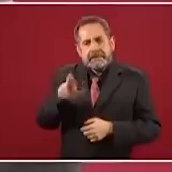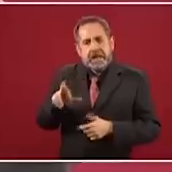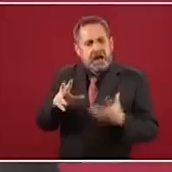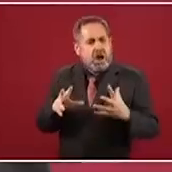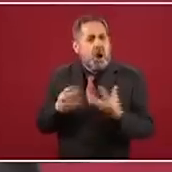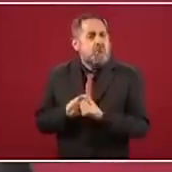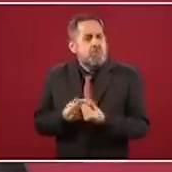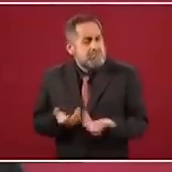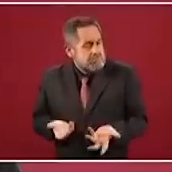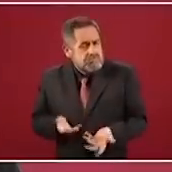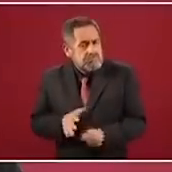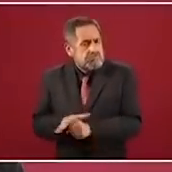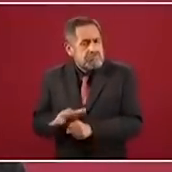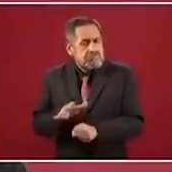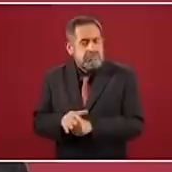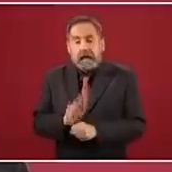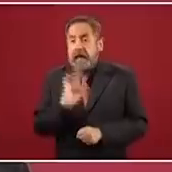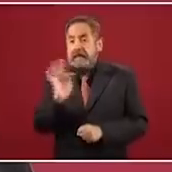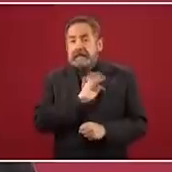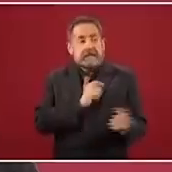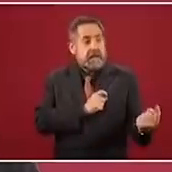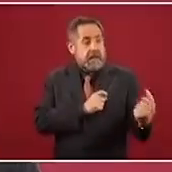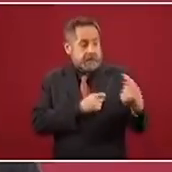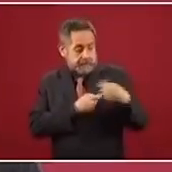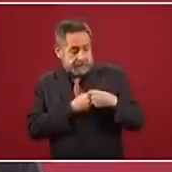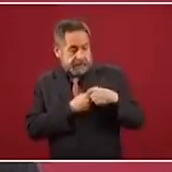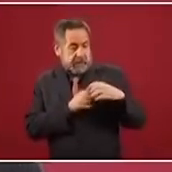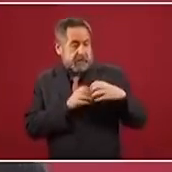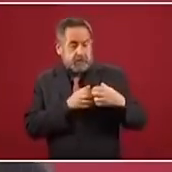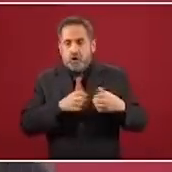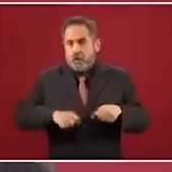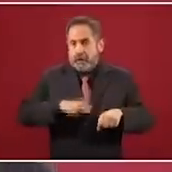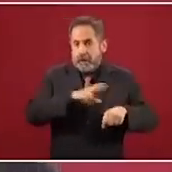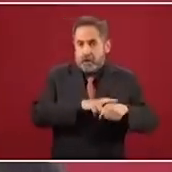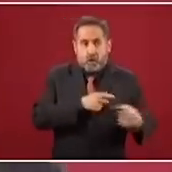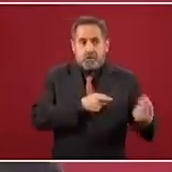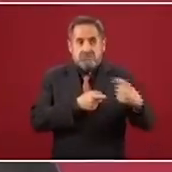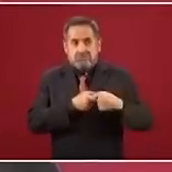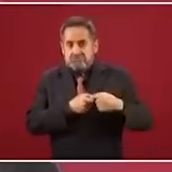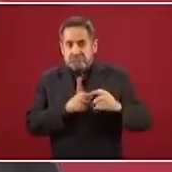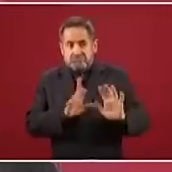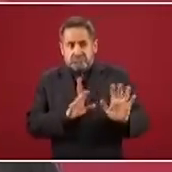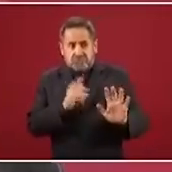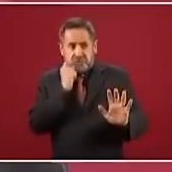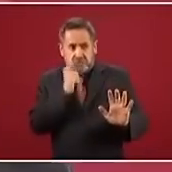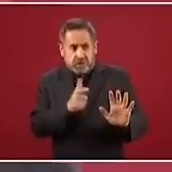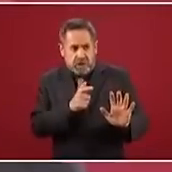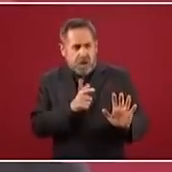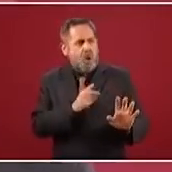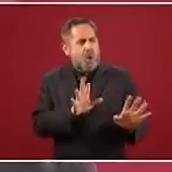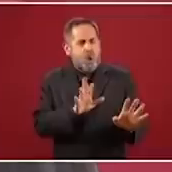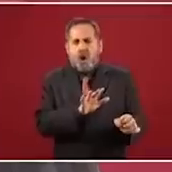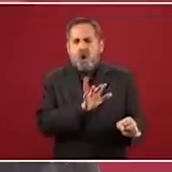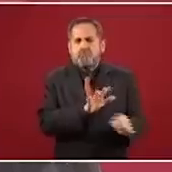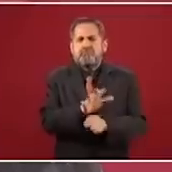Entonces, si no se adhieren los gobernadores con este